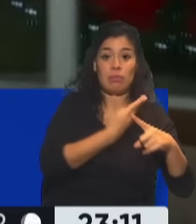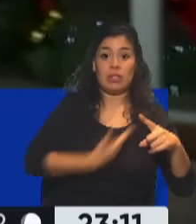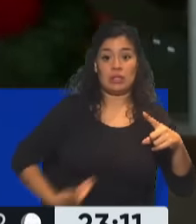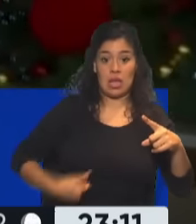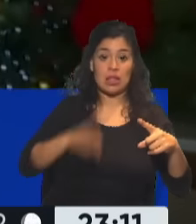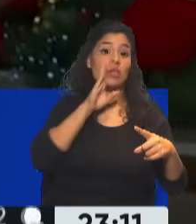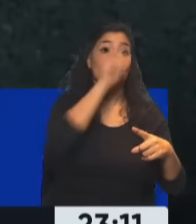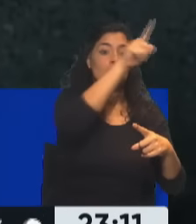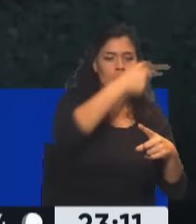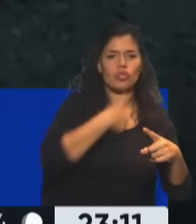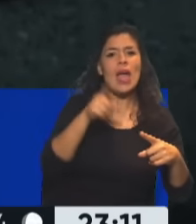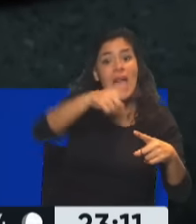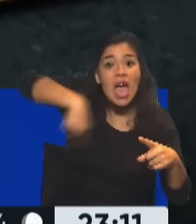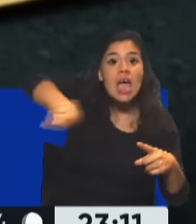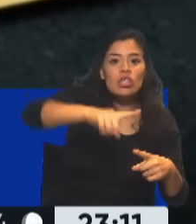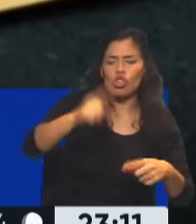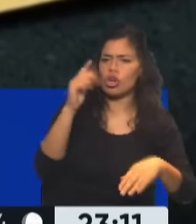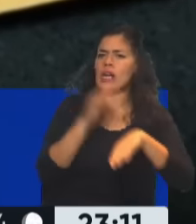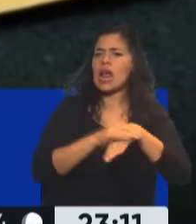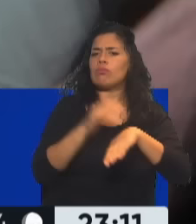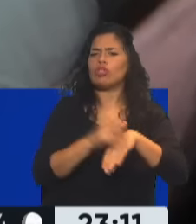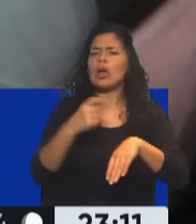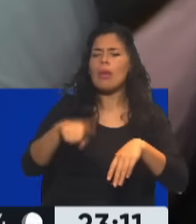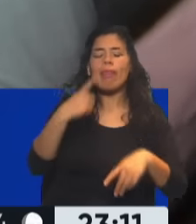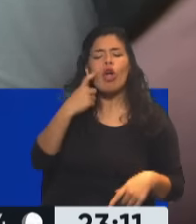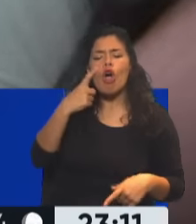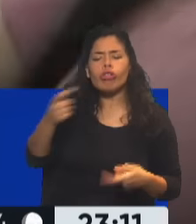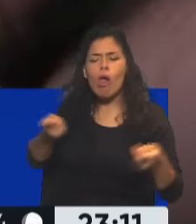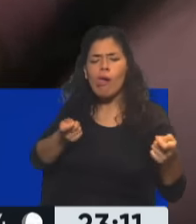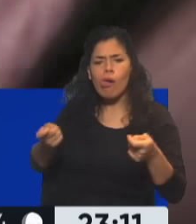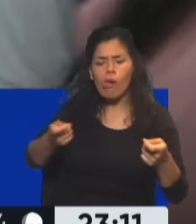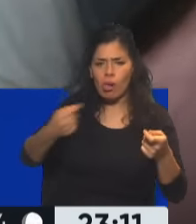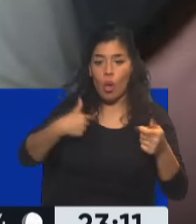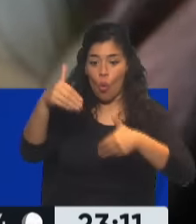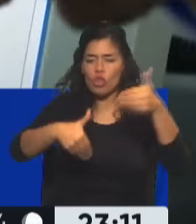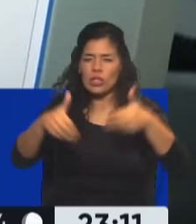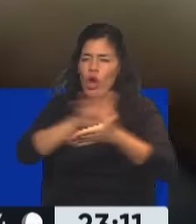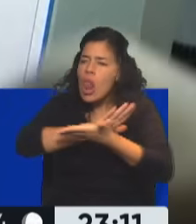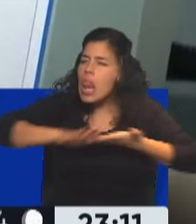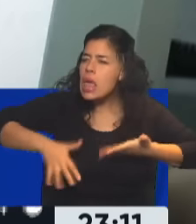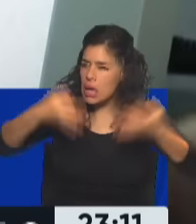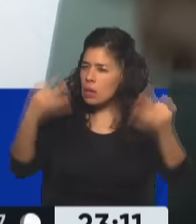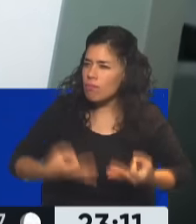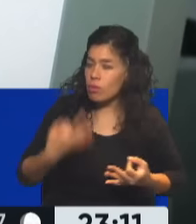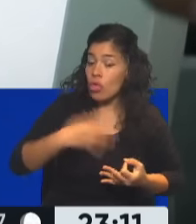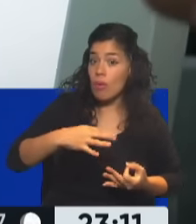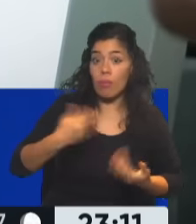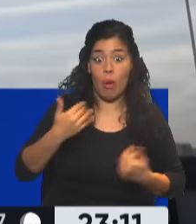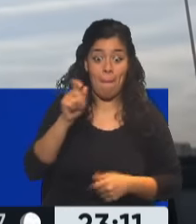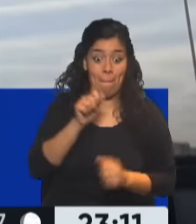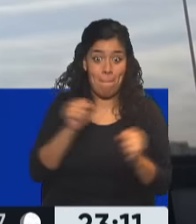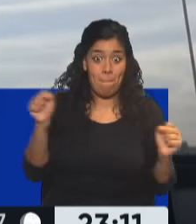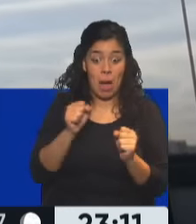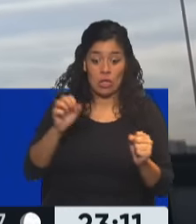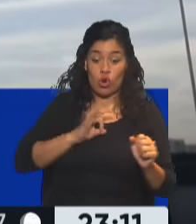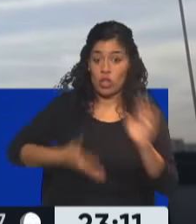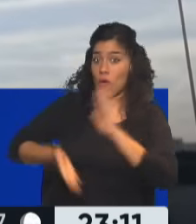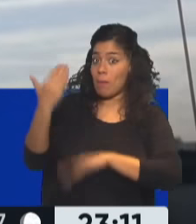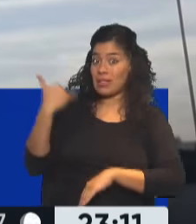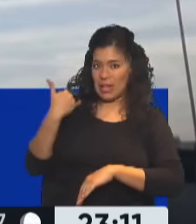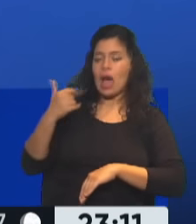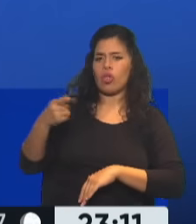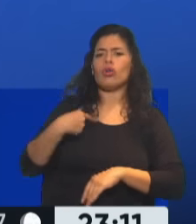de monitorear la transparencia de la votación, luego de que en mayo pasado el gobierno venezolano revocara una invitación para que la Unión Europea